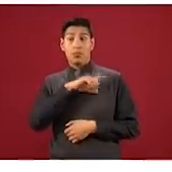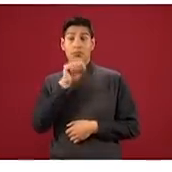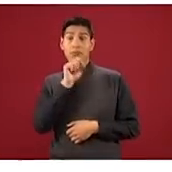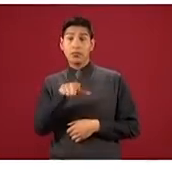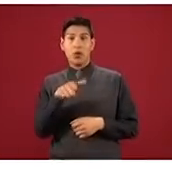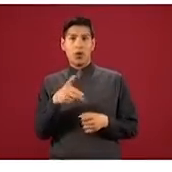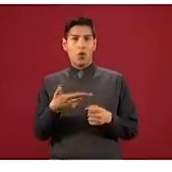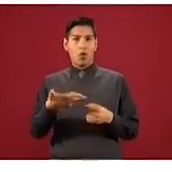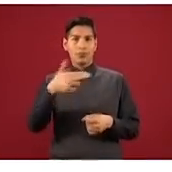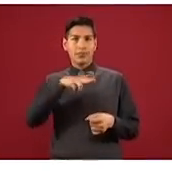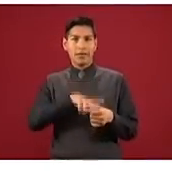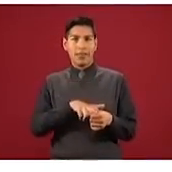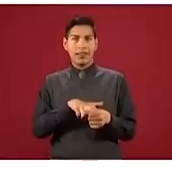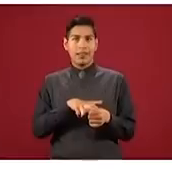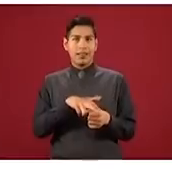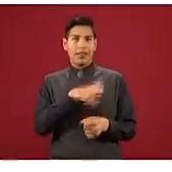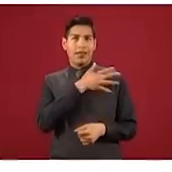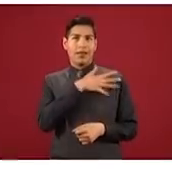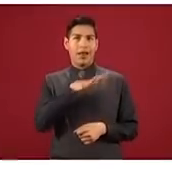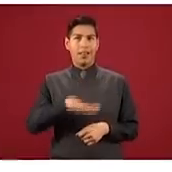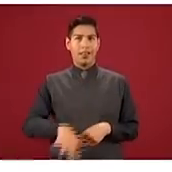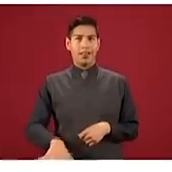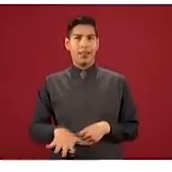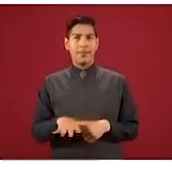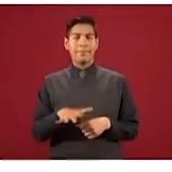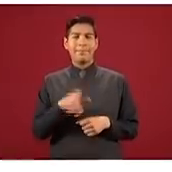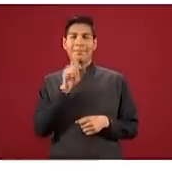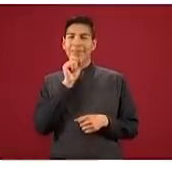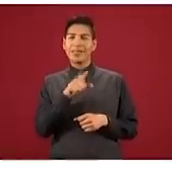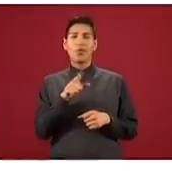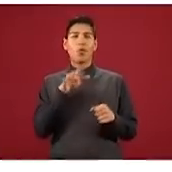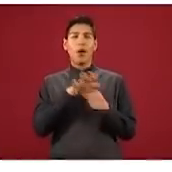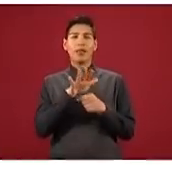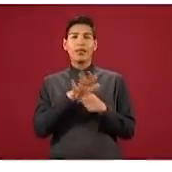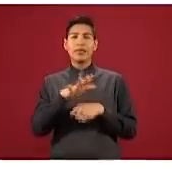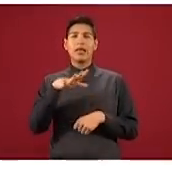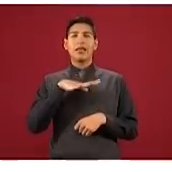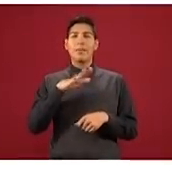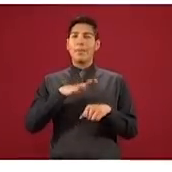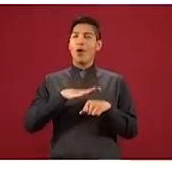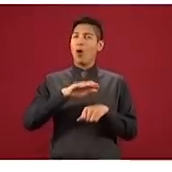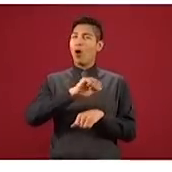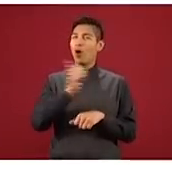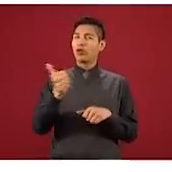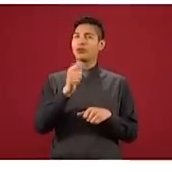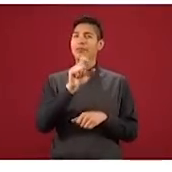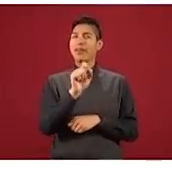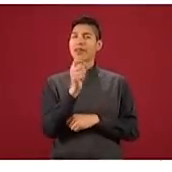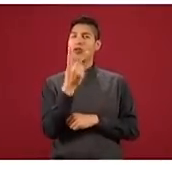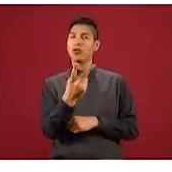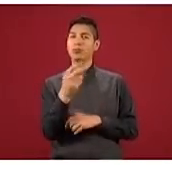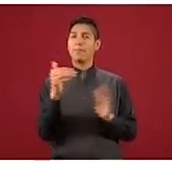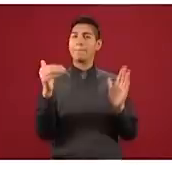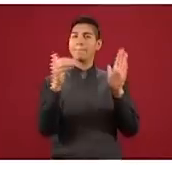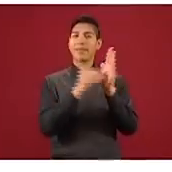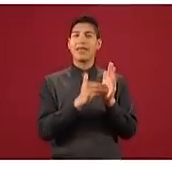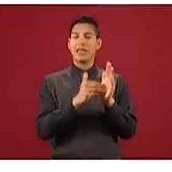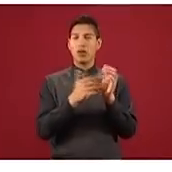generales y los hospitales de especialidades. Y tenemos más de 22 mil unidades de salud en todo el